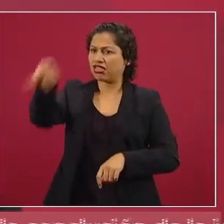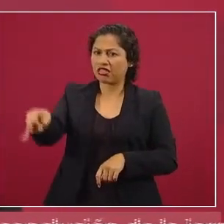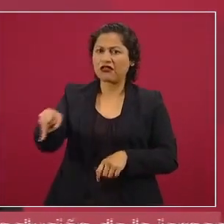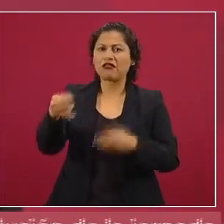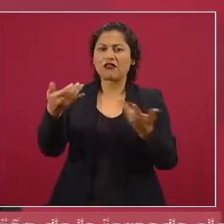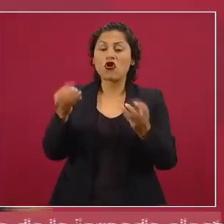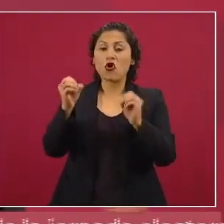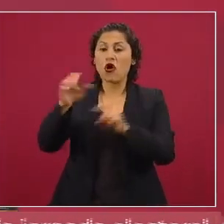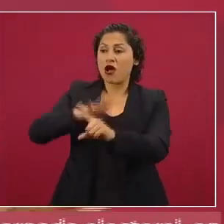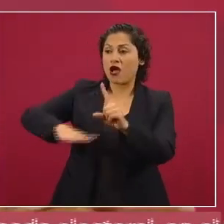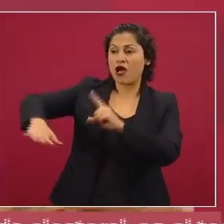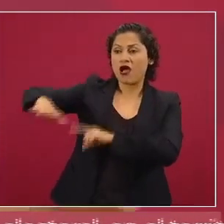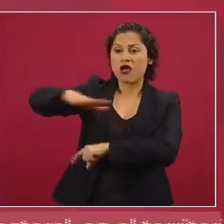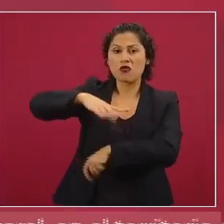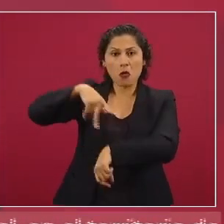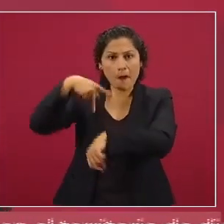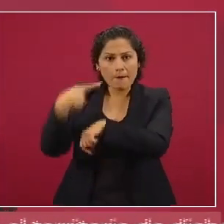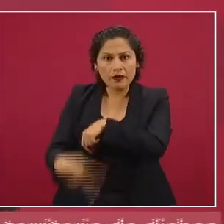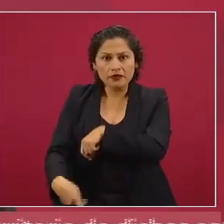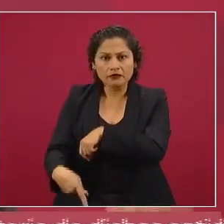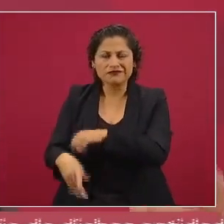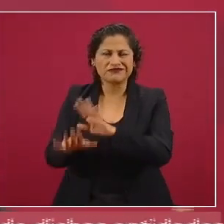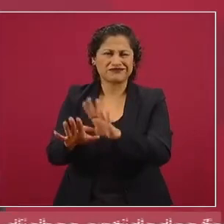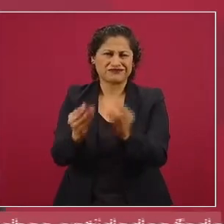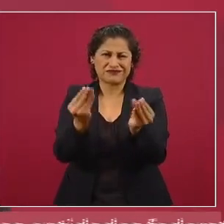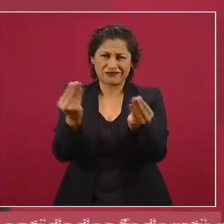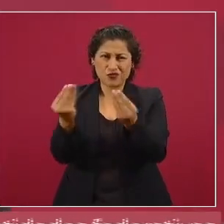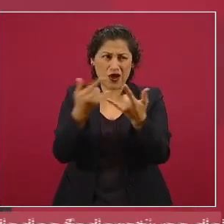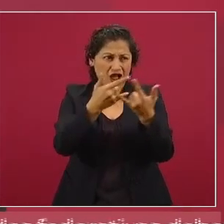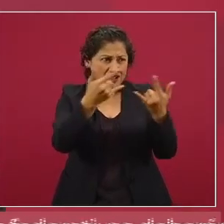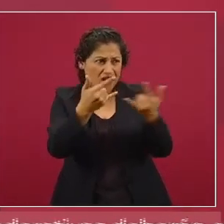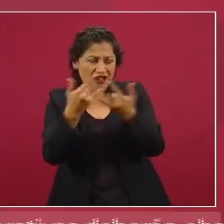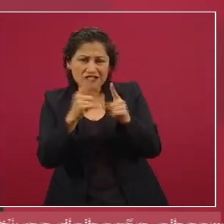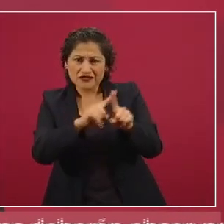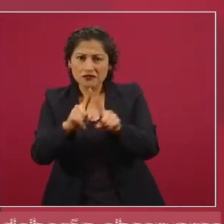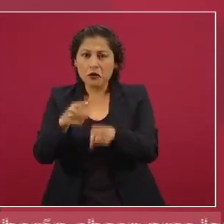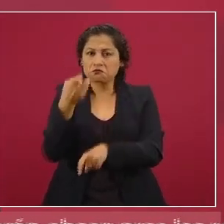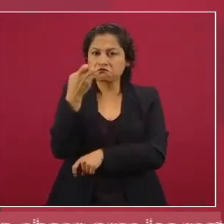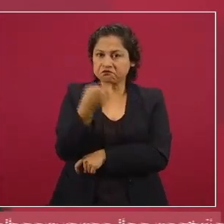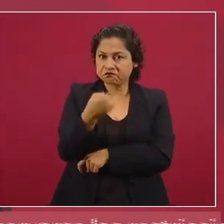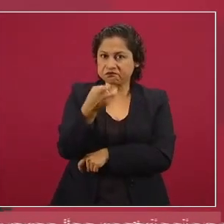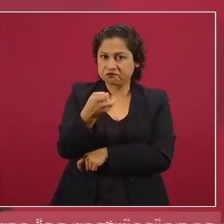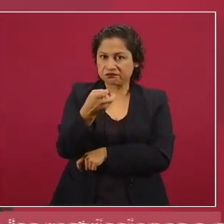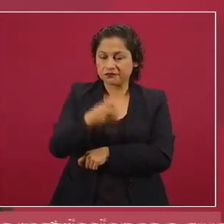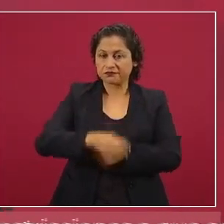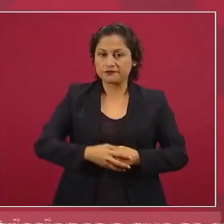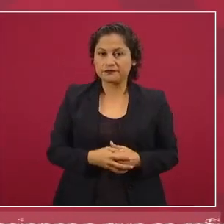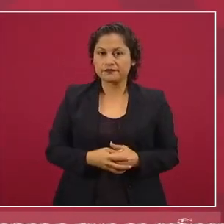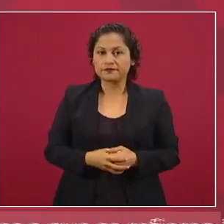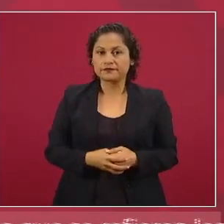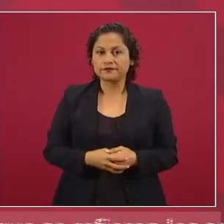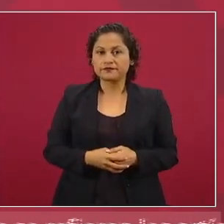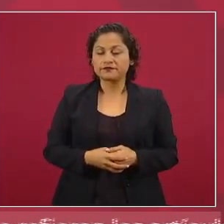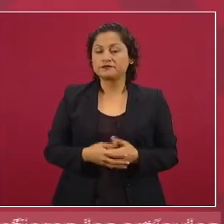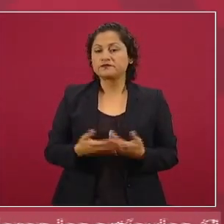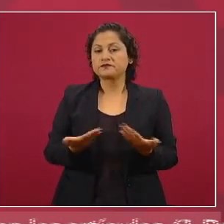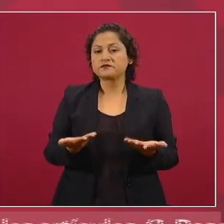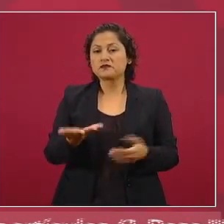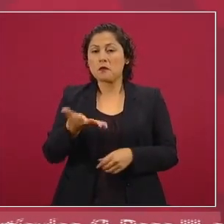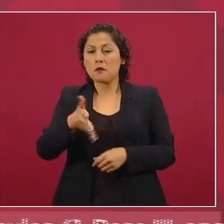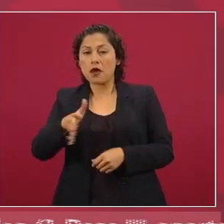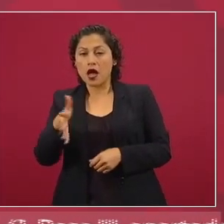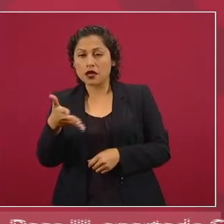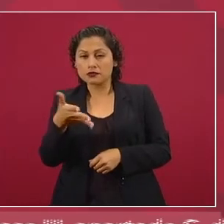zonas de riesgo. Bueno, tenemos casos, muchos, al grado de que hay como